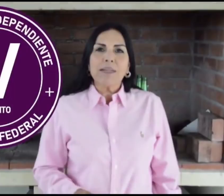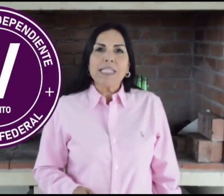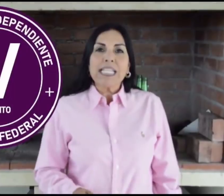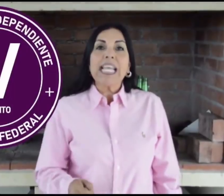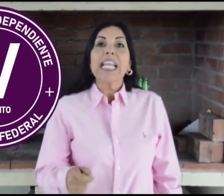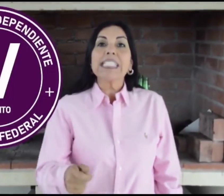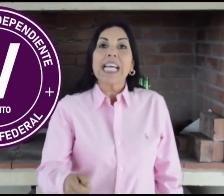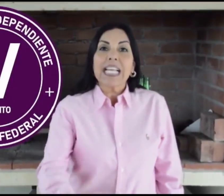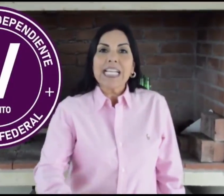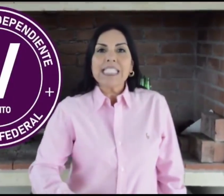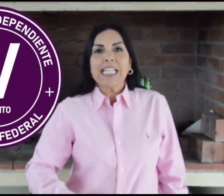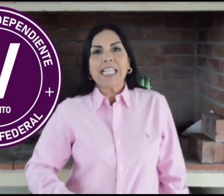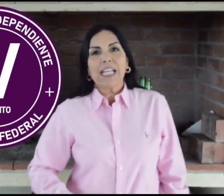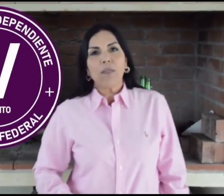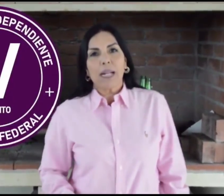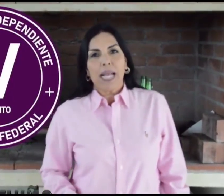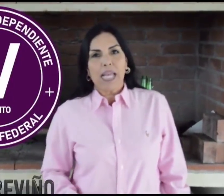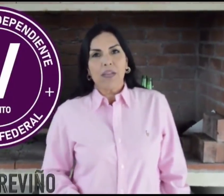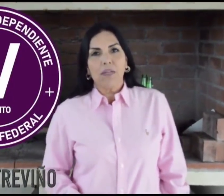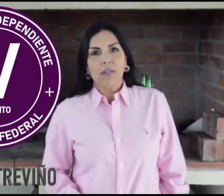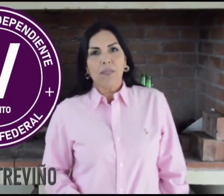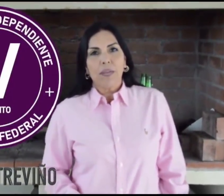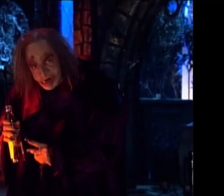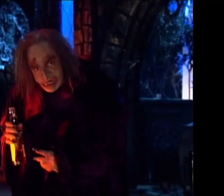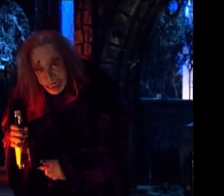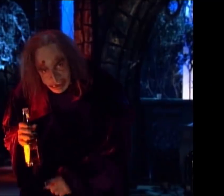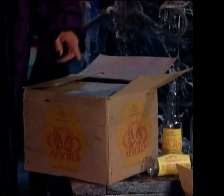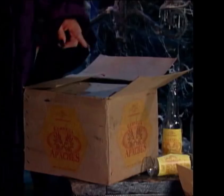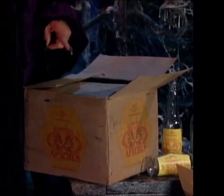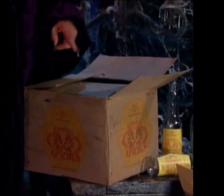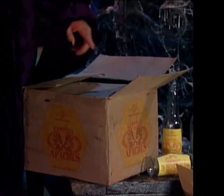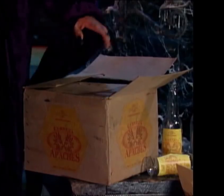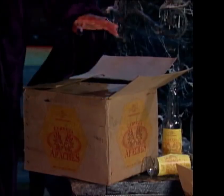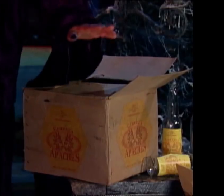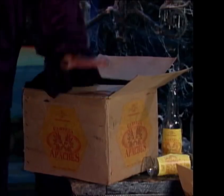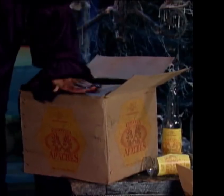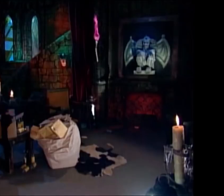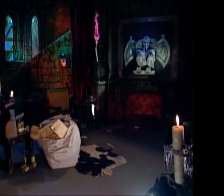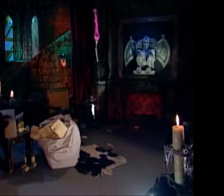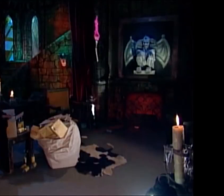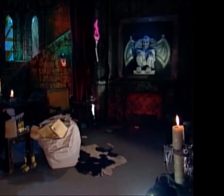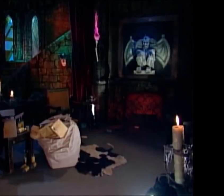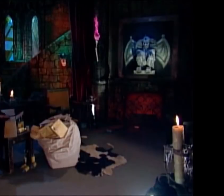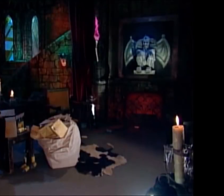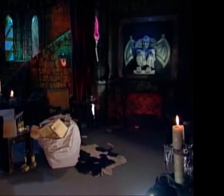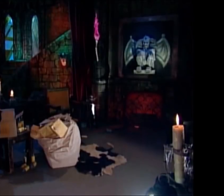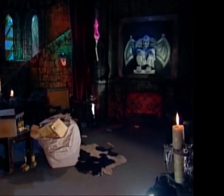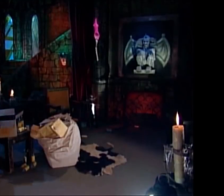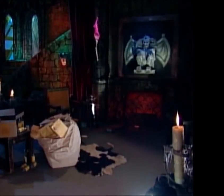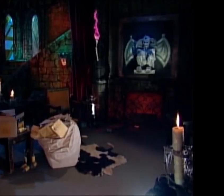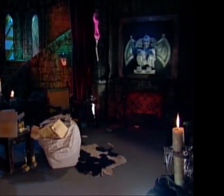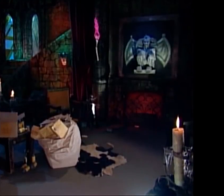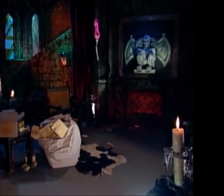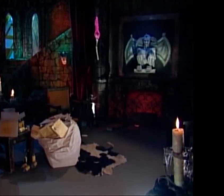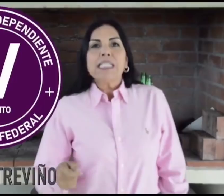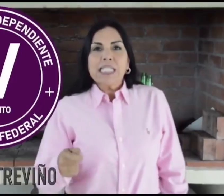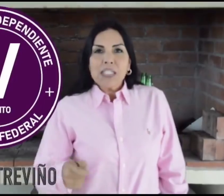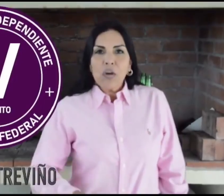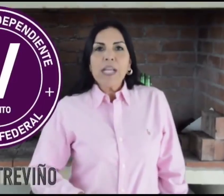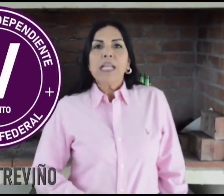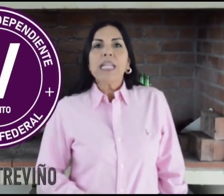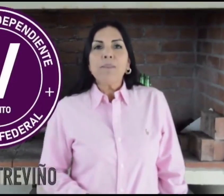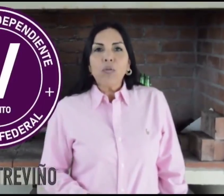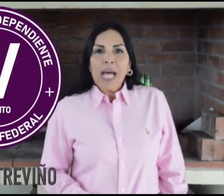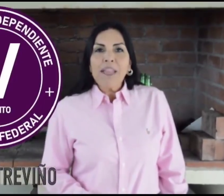cartón. Sí, me llegó un cartón de cervezas bien frío.